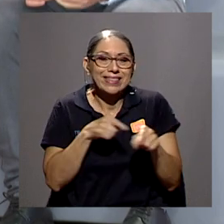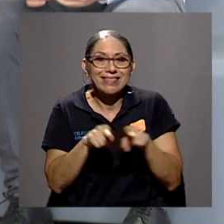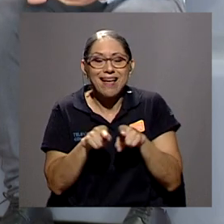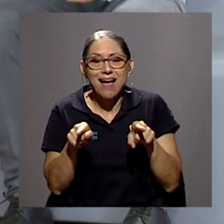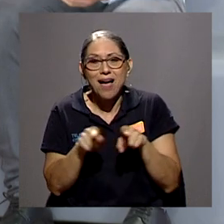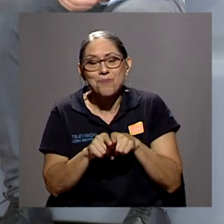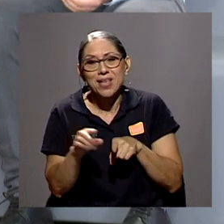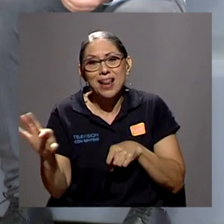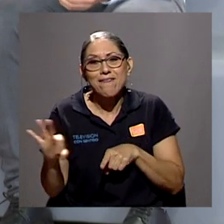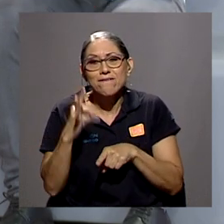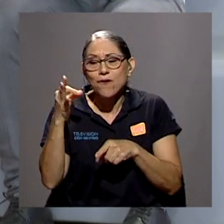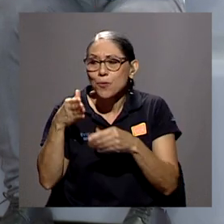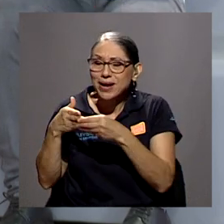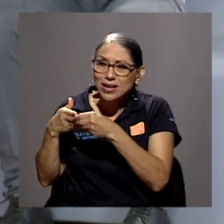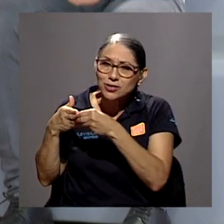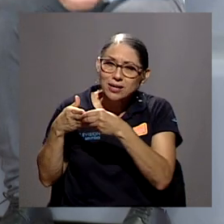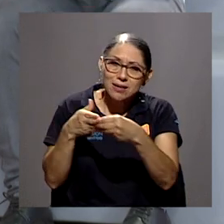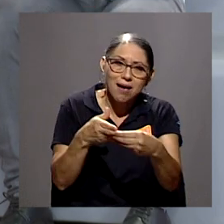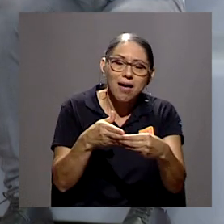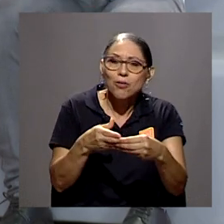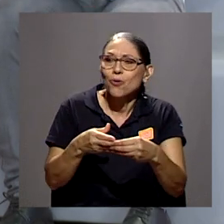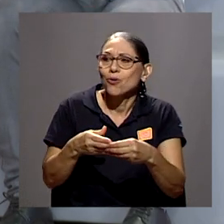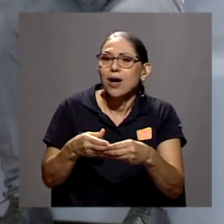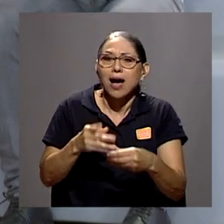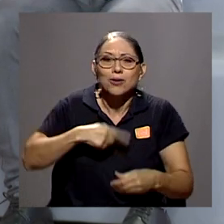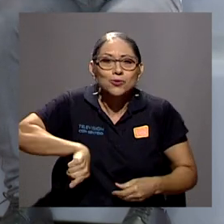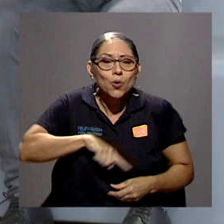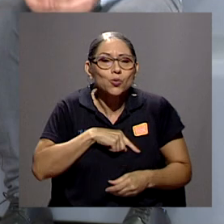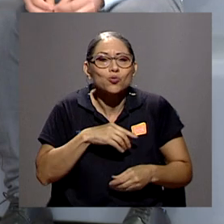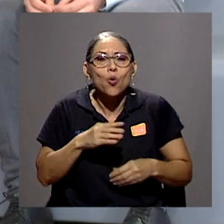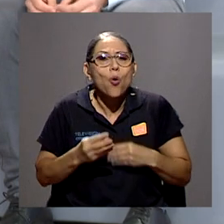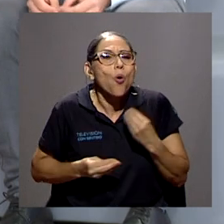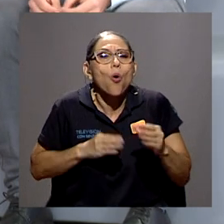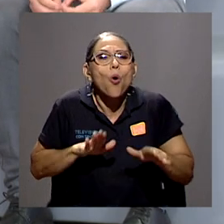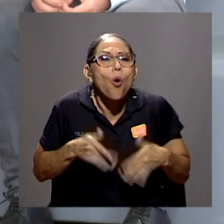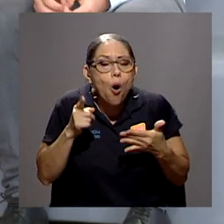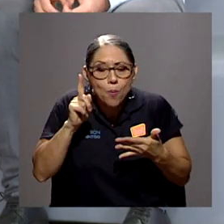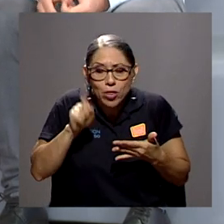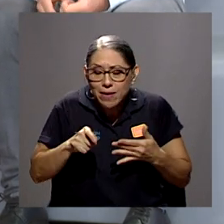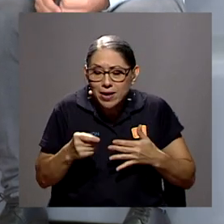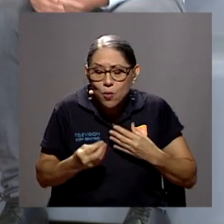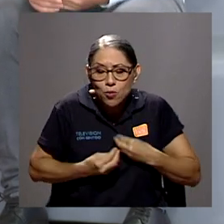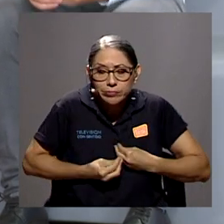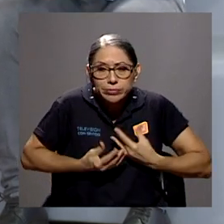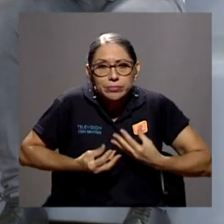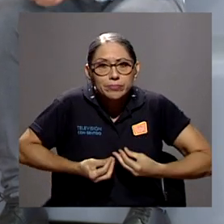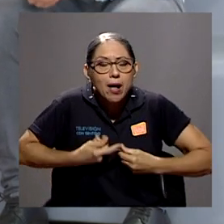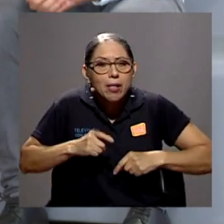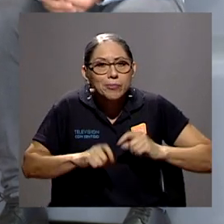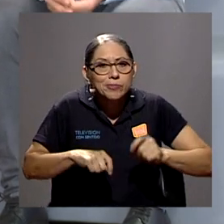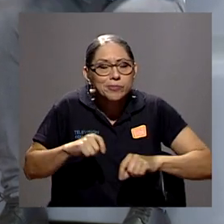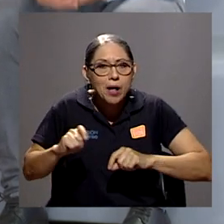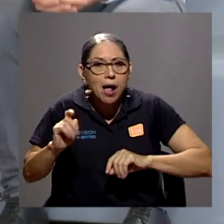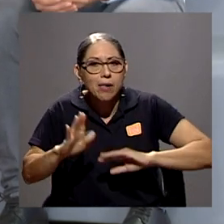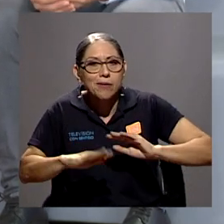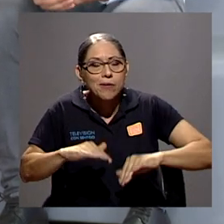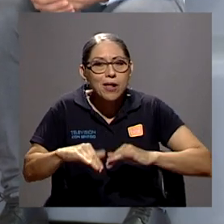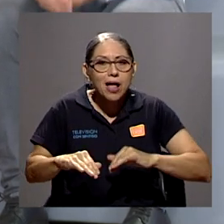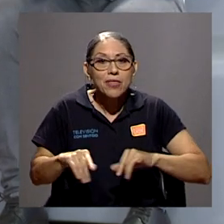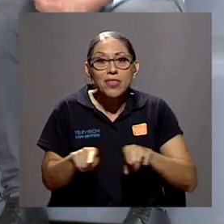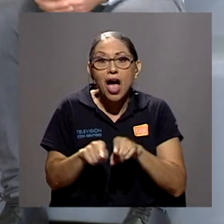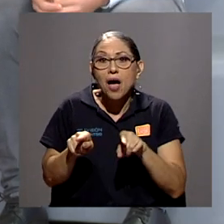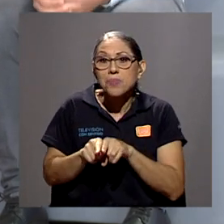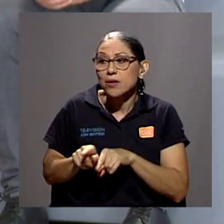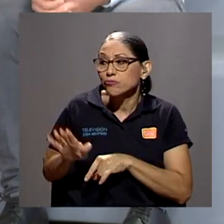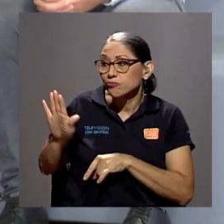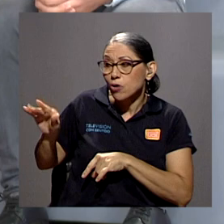ha guiado a cómo hay que hay que tocar es increíble y también su forma como un ser humano